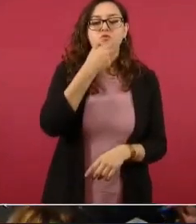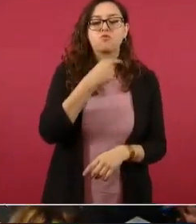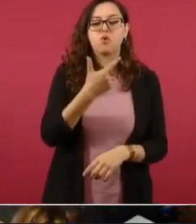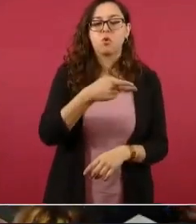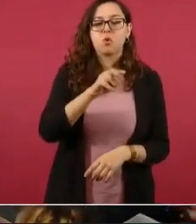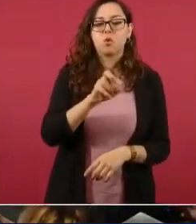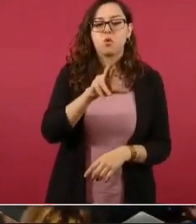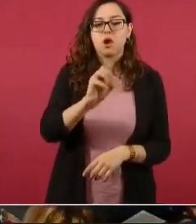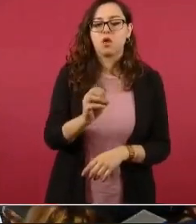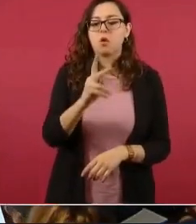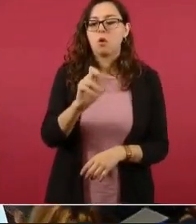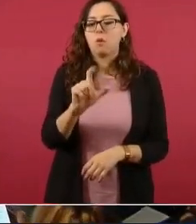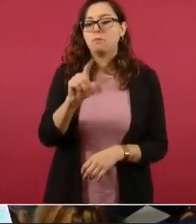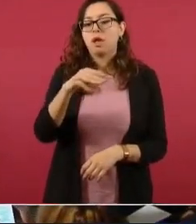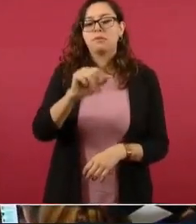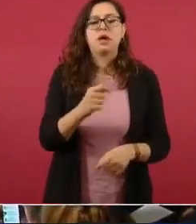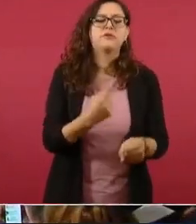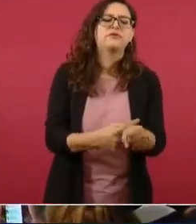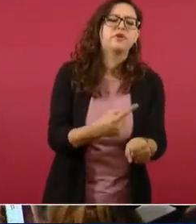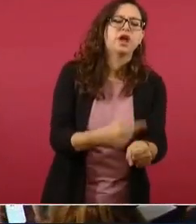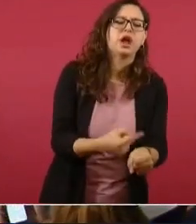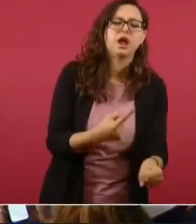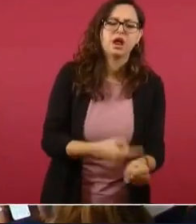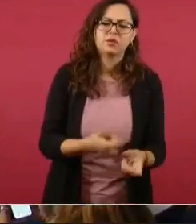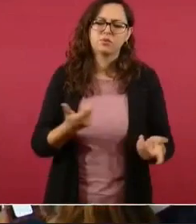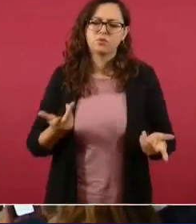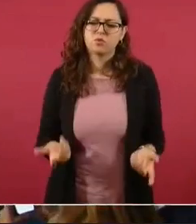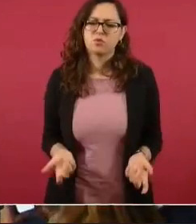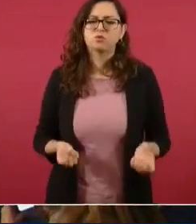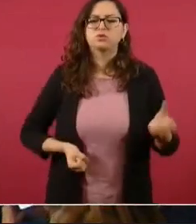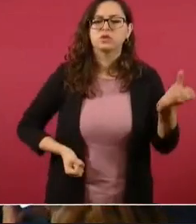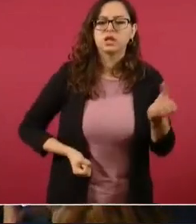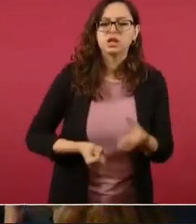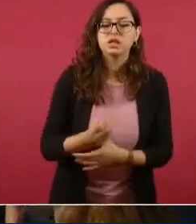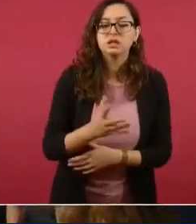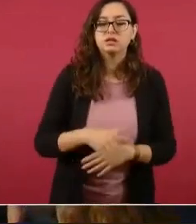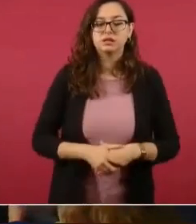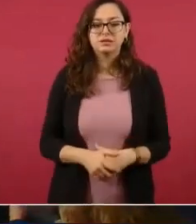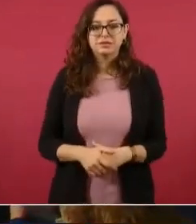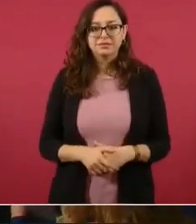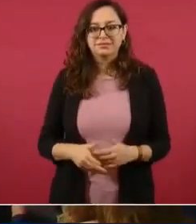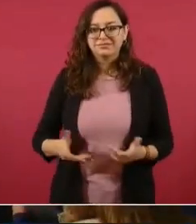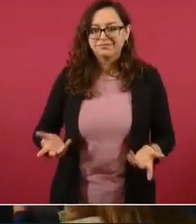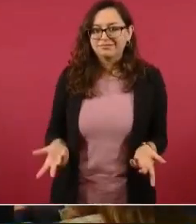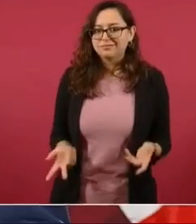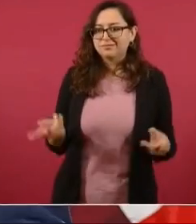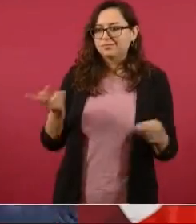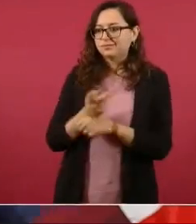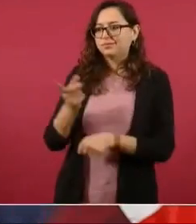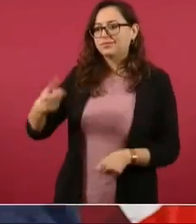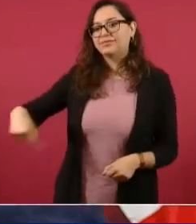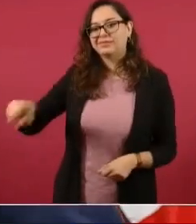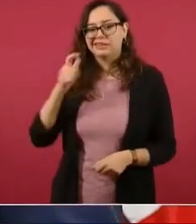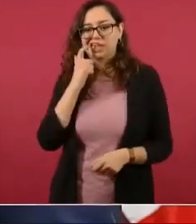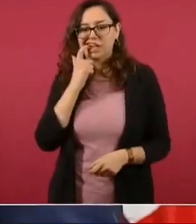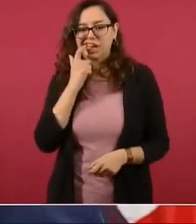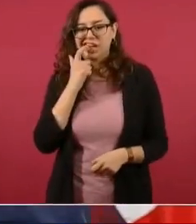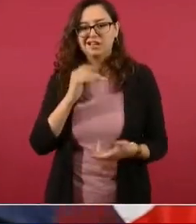pero pues es plan con maña también, porque no solo es dejarlos en libertad,